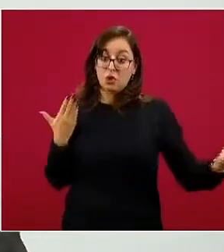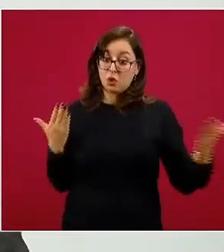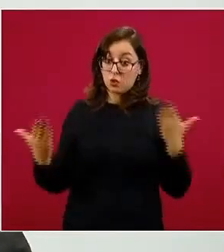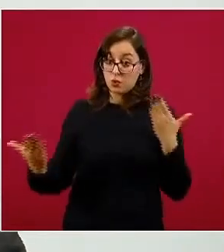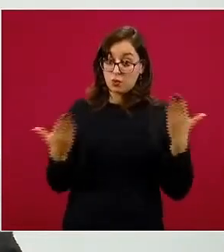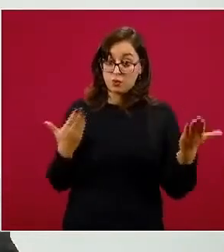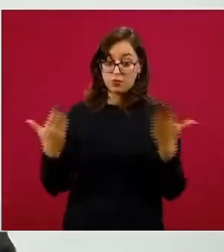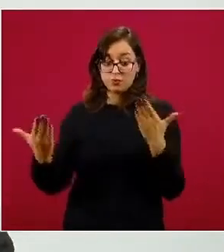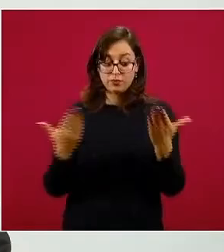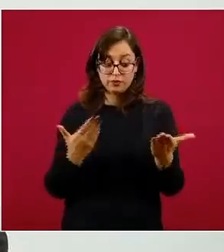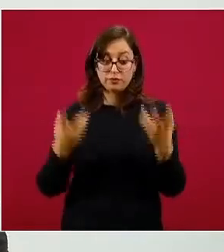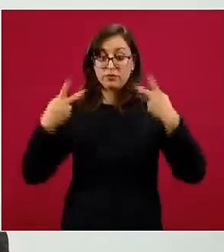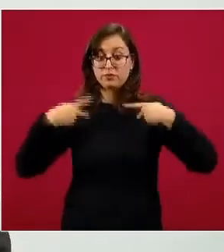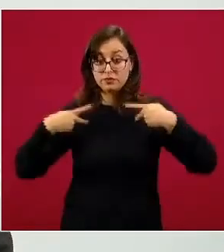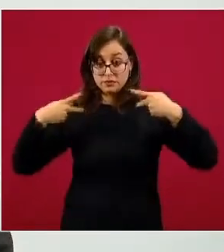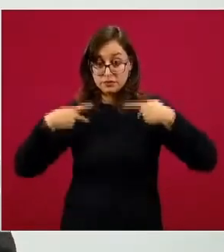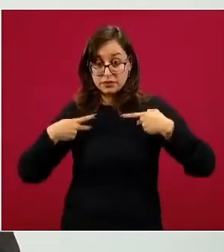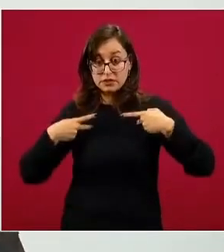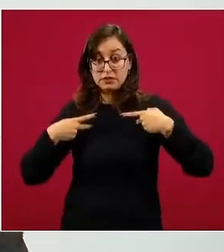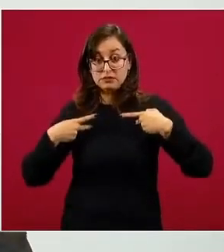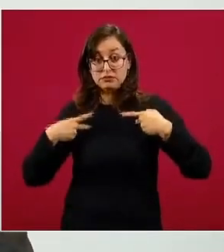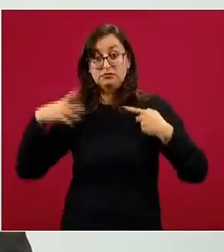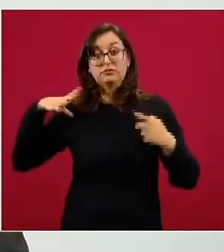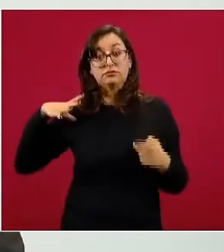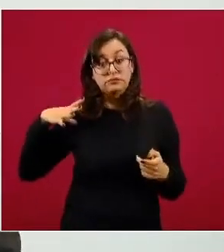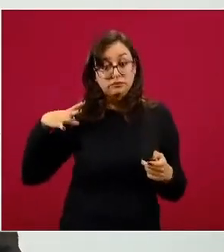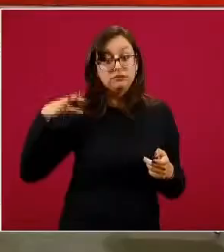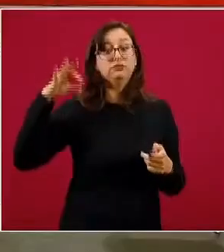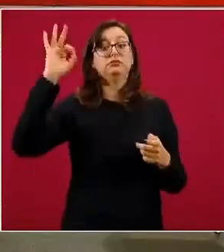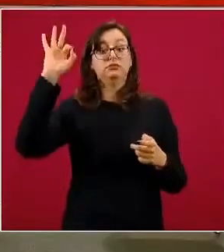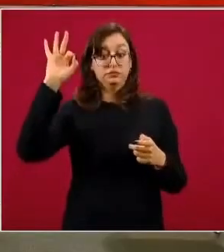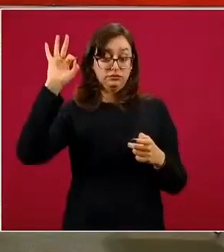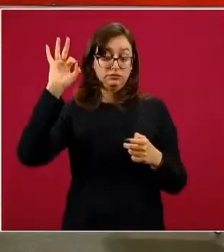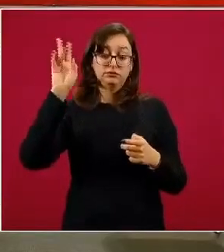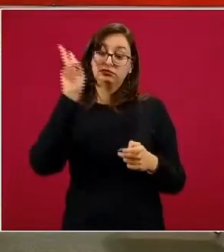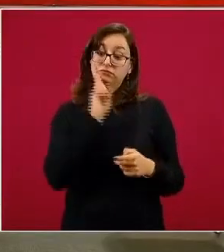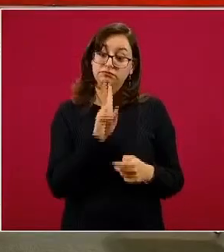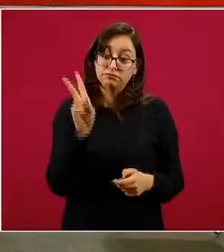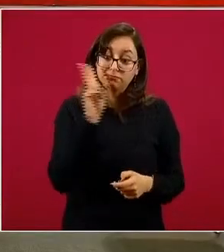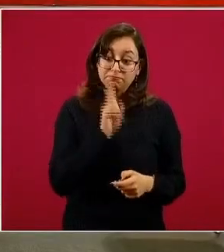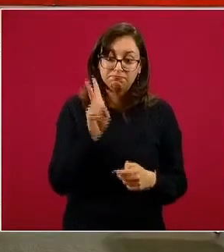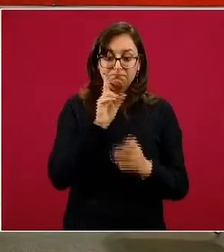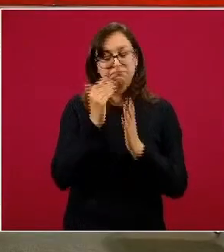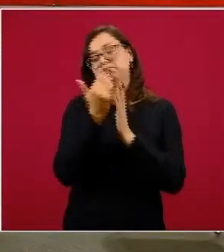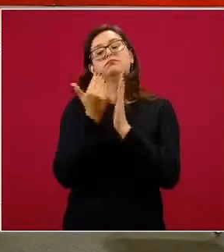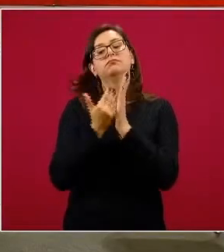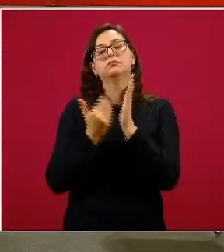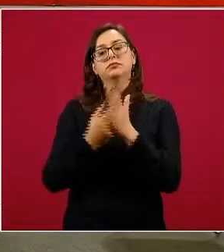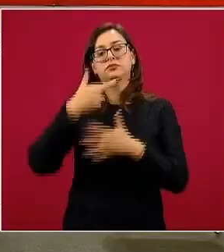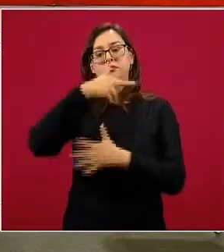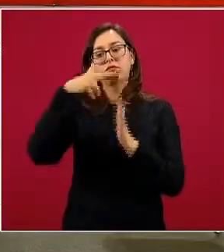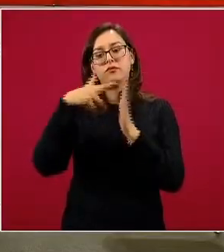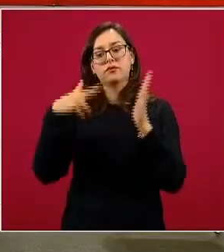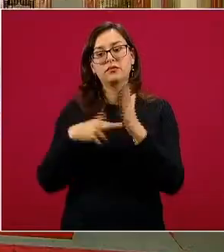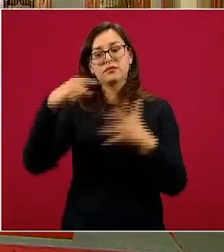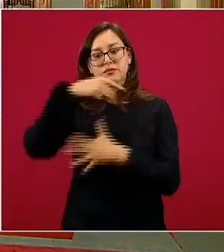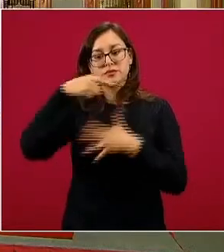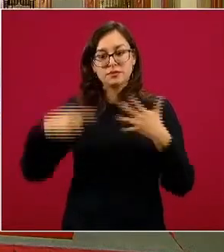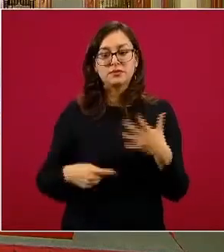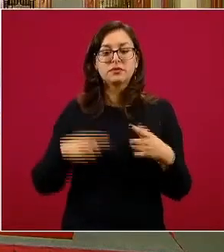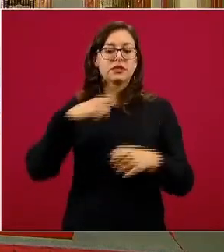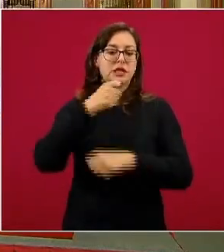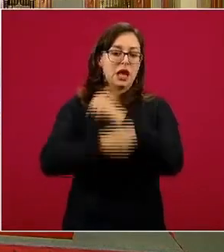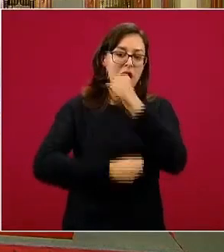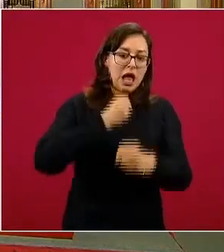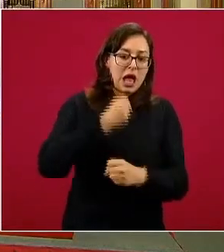comparativos de las personas que ingresan voluntariamente al estudio y que tienen que cumplir ciertos requisitos de edad,